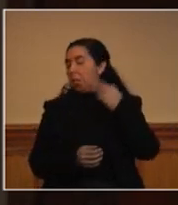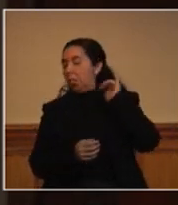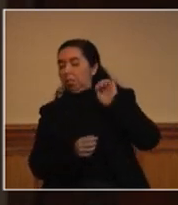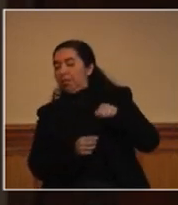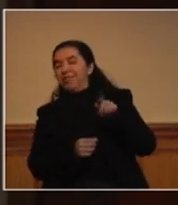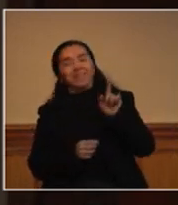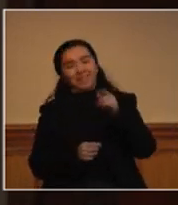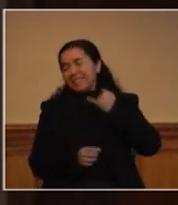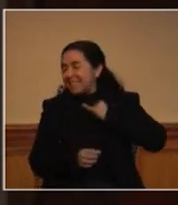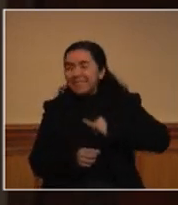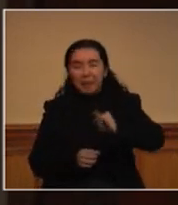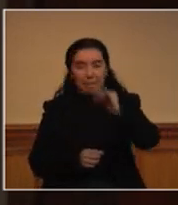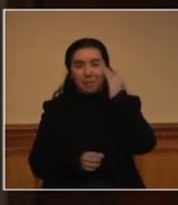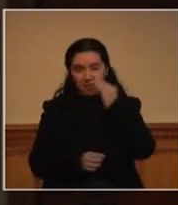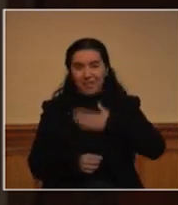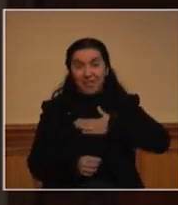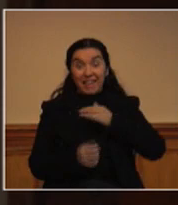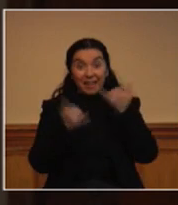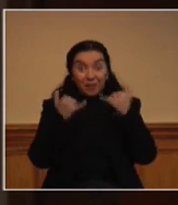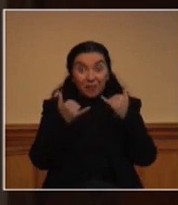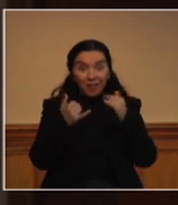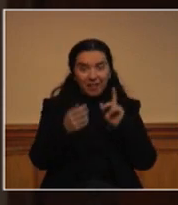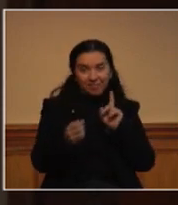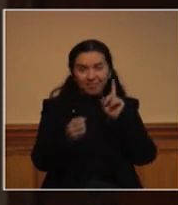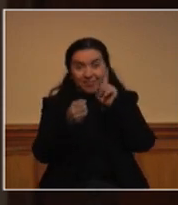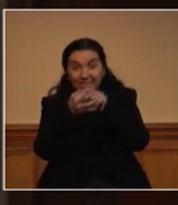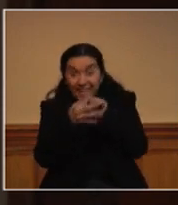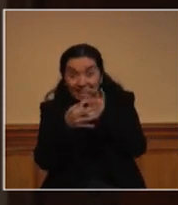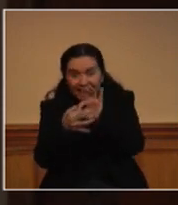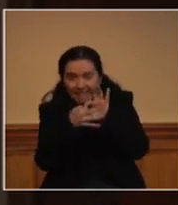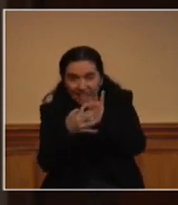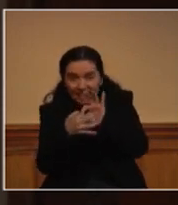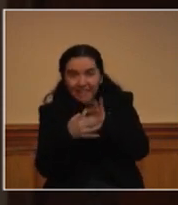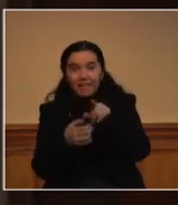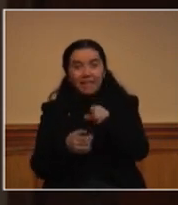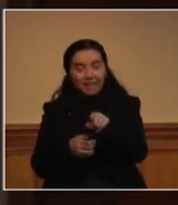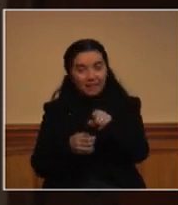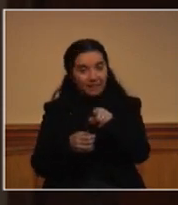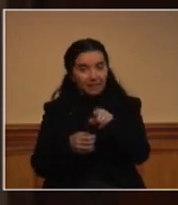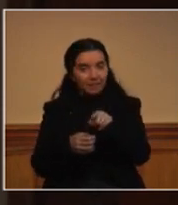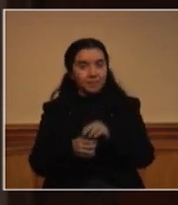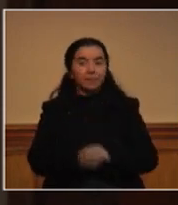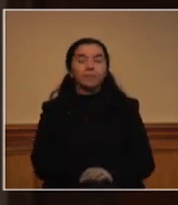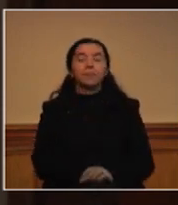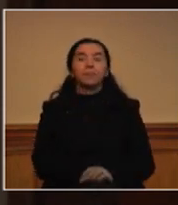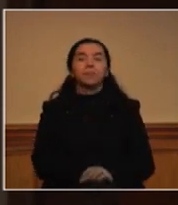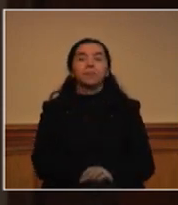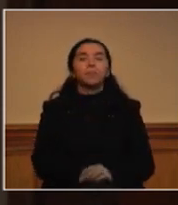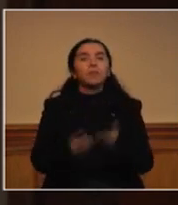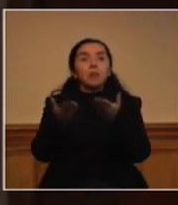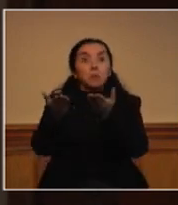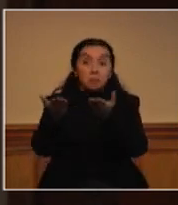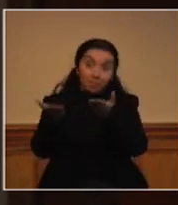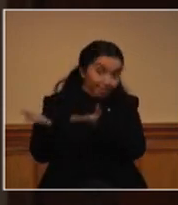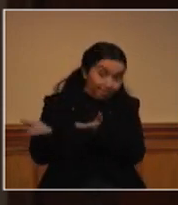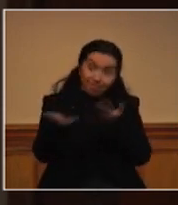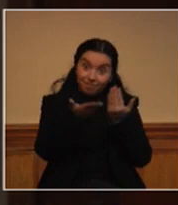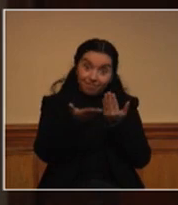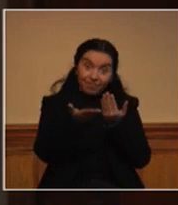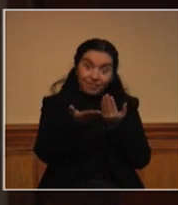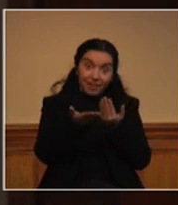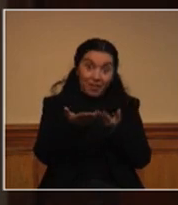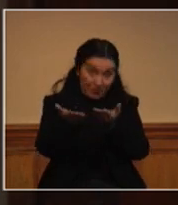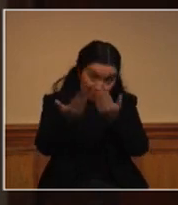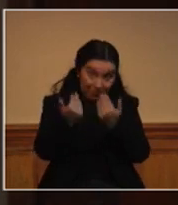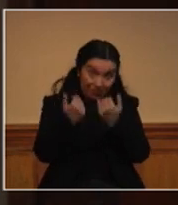jugar. ¿Ya? Y si enganchamos al niño en esa primera invitación, la invitación,